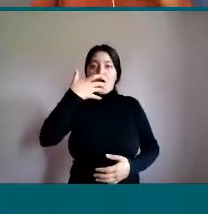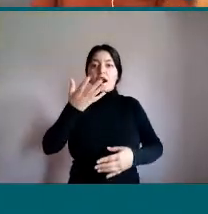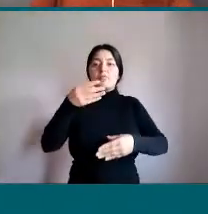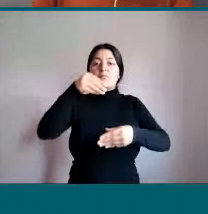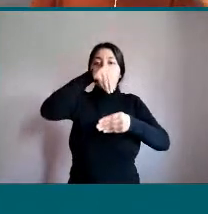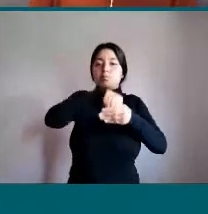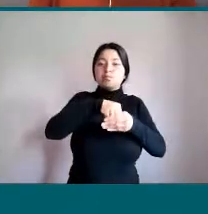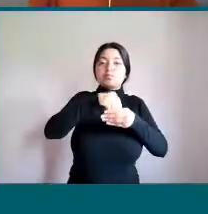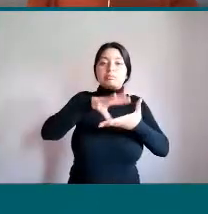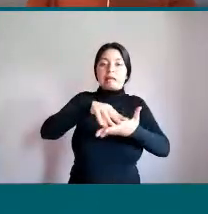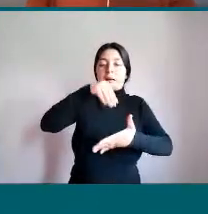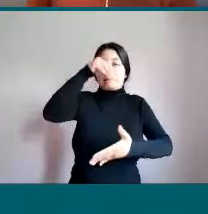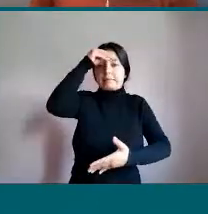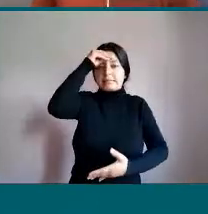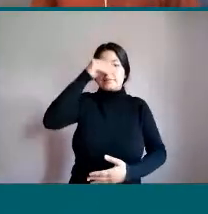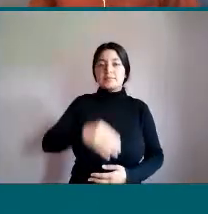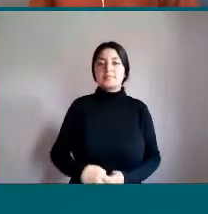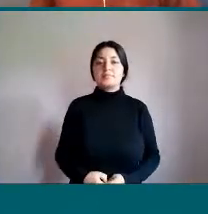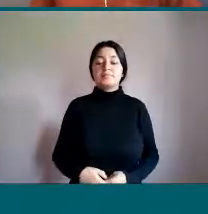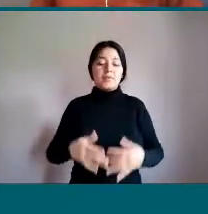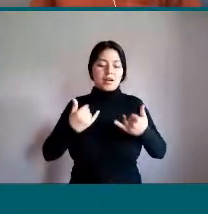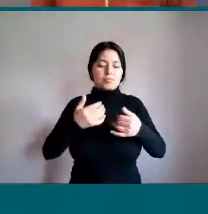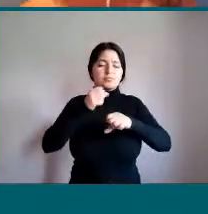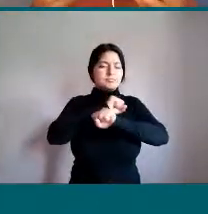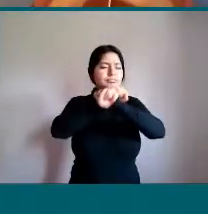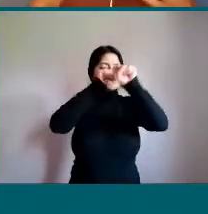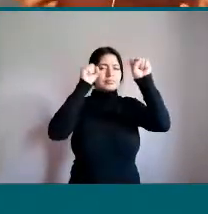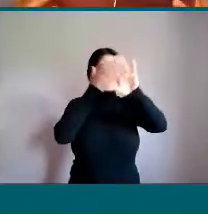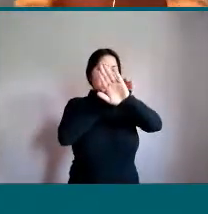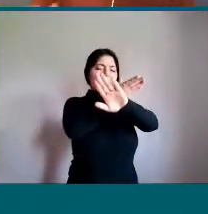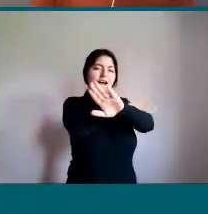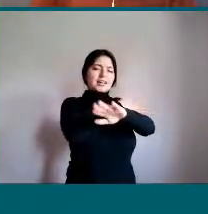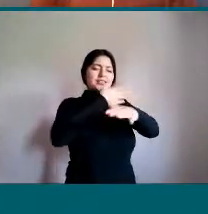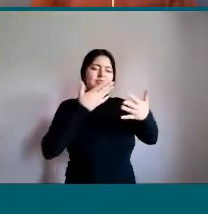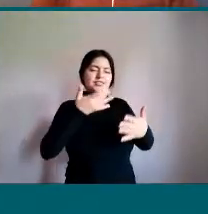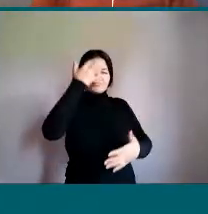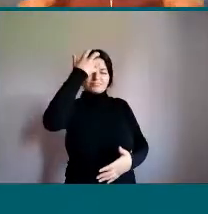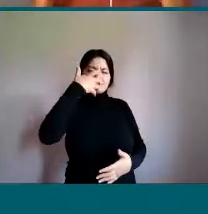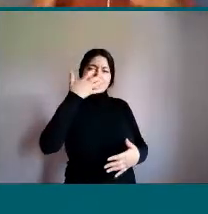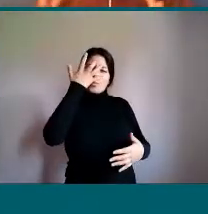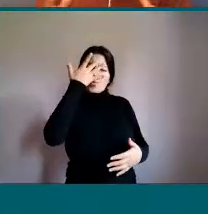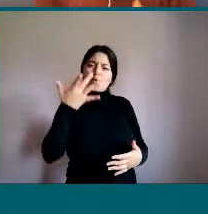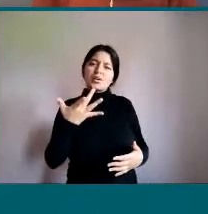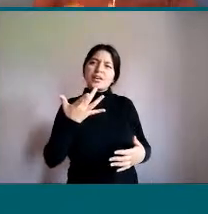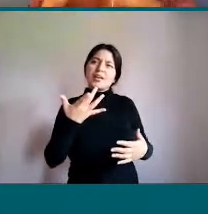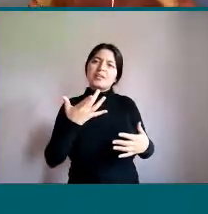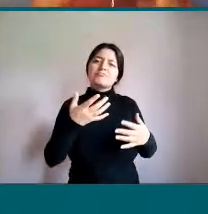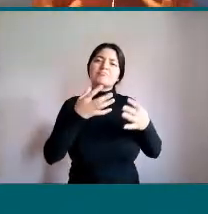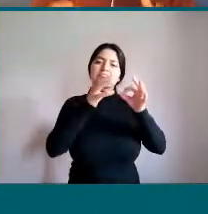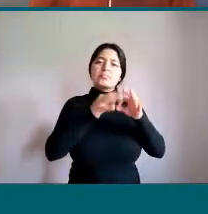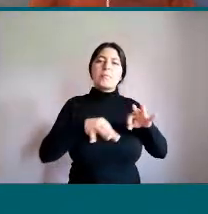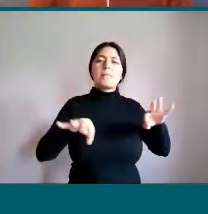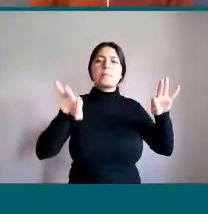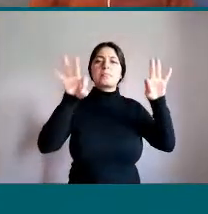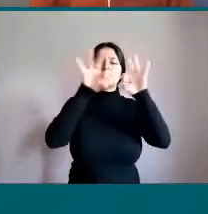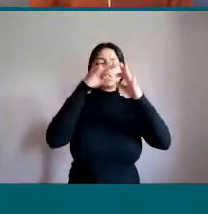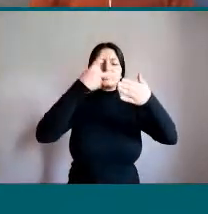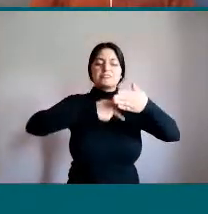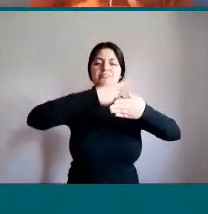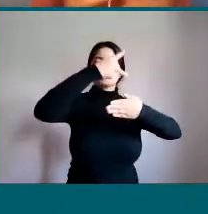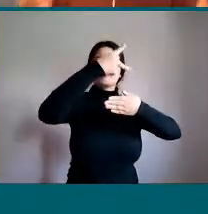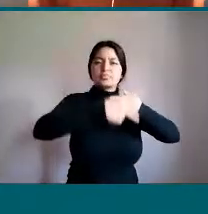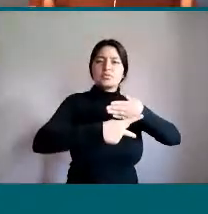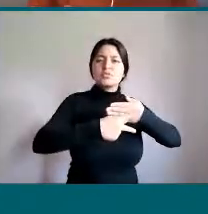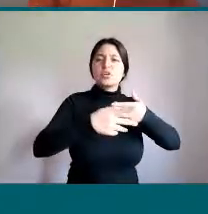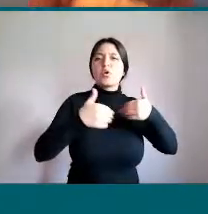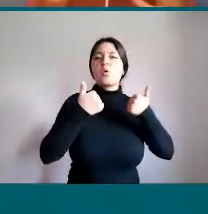esta mañana en una conversación aquí con unos colegas hablábamos de por qué no terminar cada proyecto, cada experiencia de aprendizaje